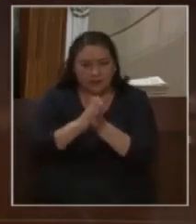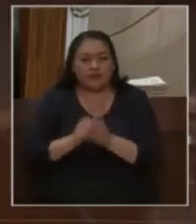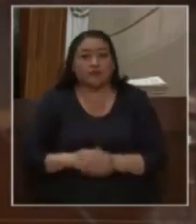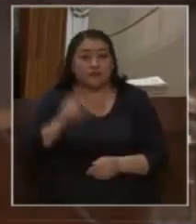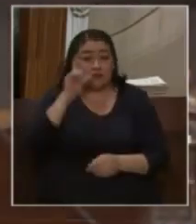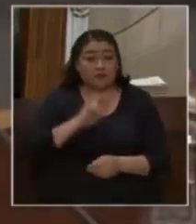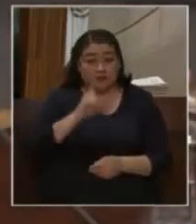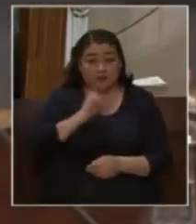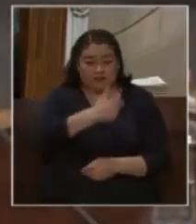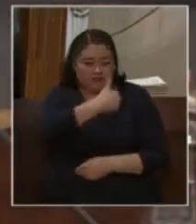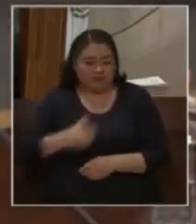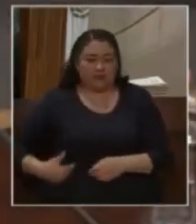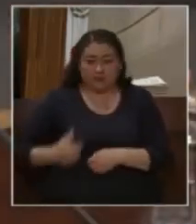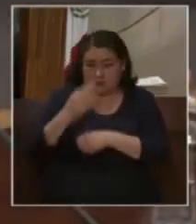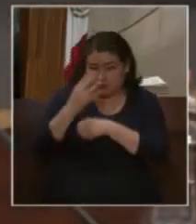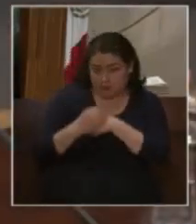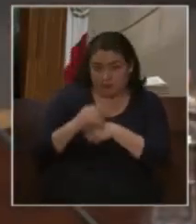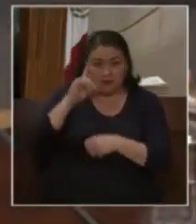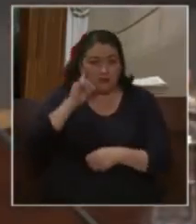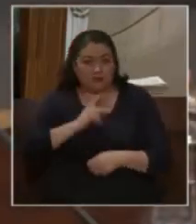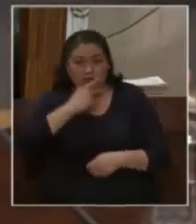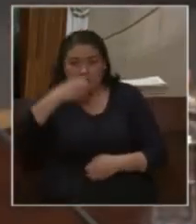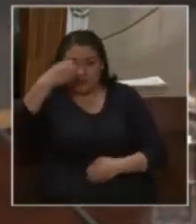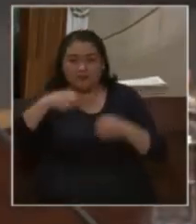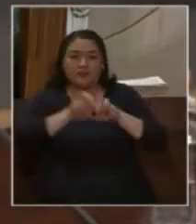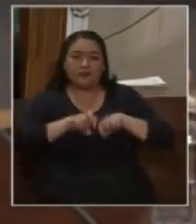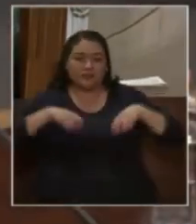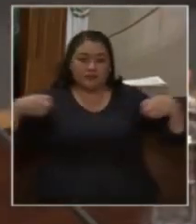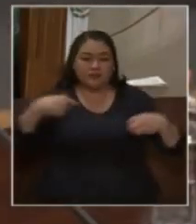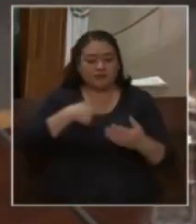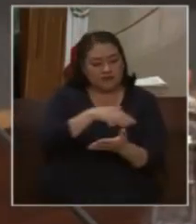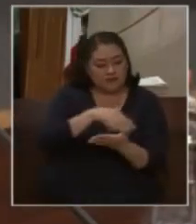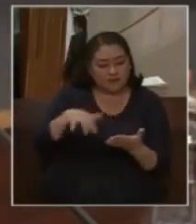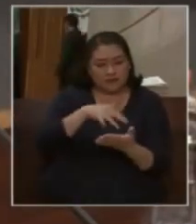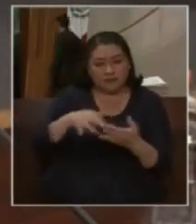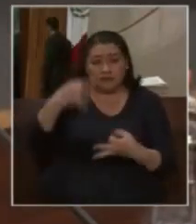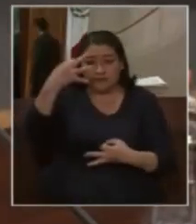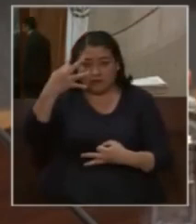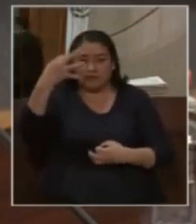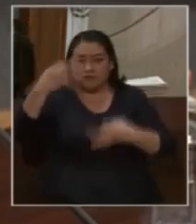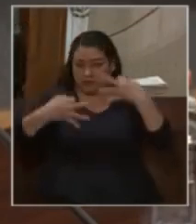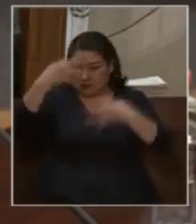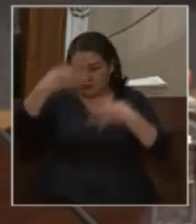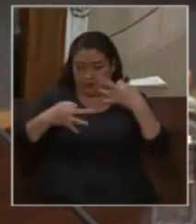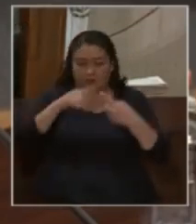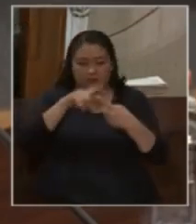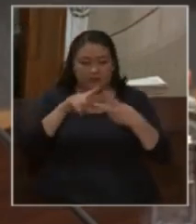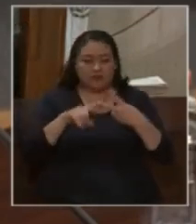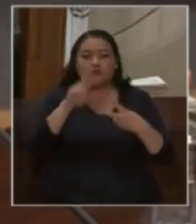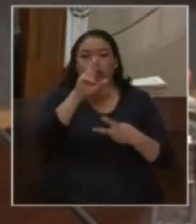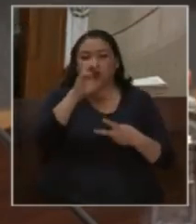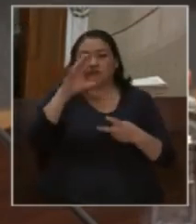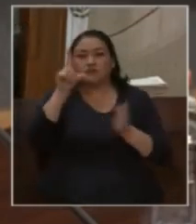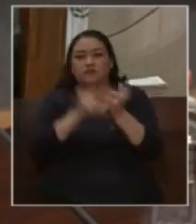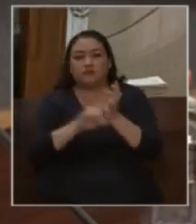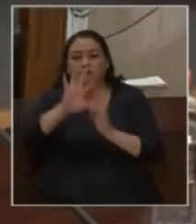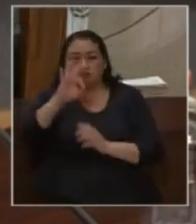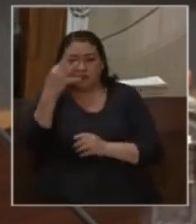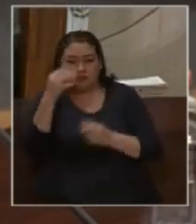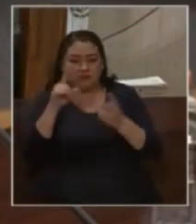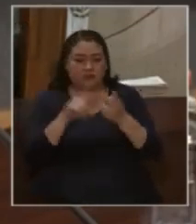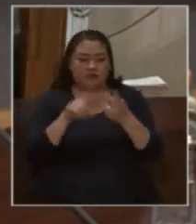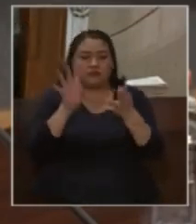magistrada presidenta, magistrados, doy cuenta con 3 proyectos de resolución de los recursos de reconsideración